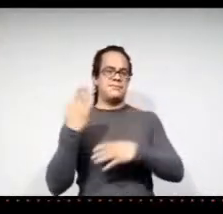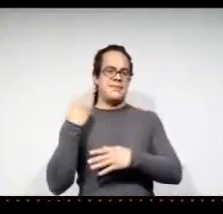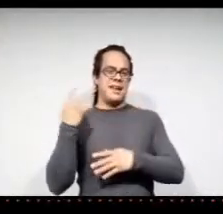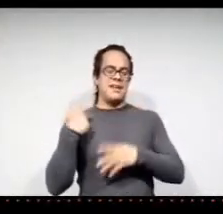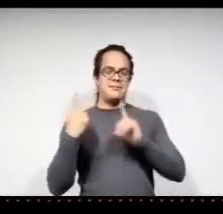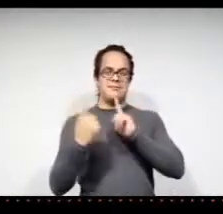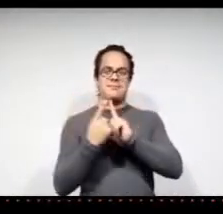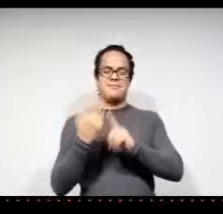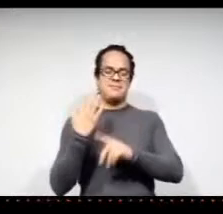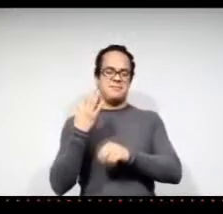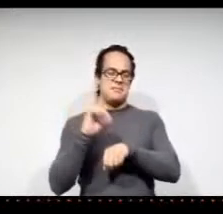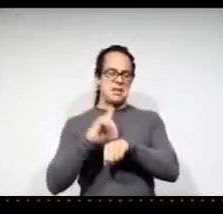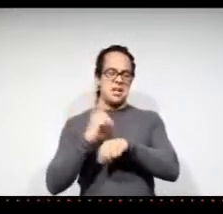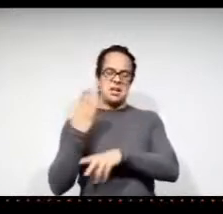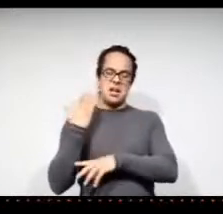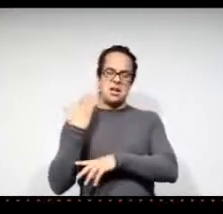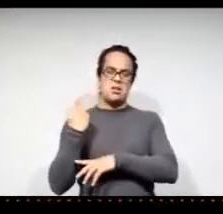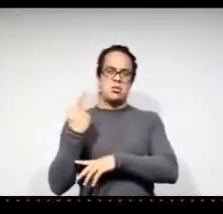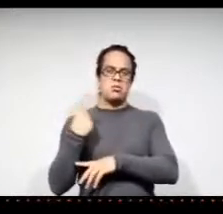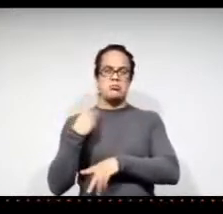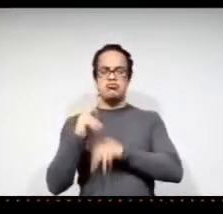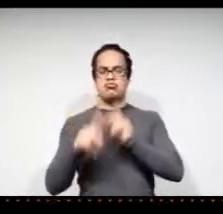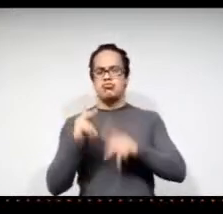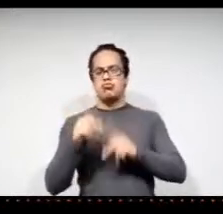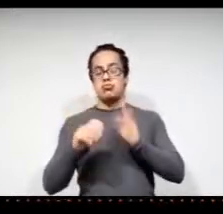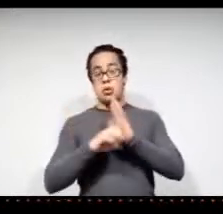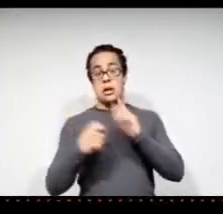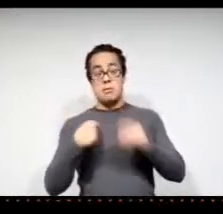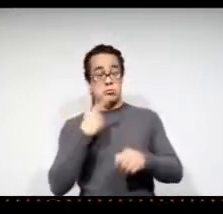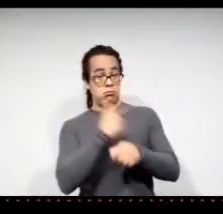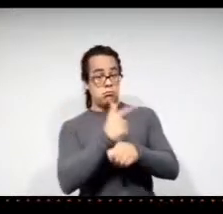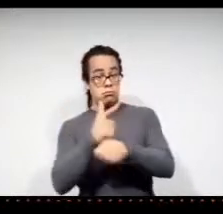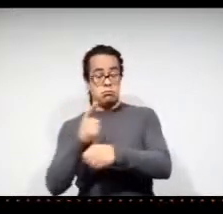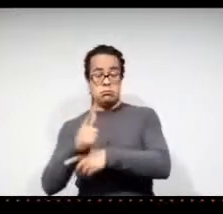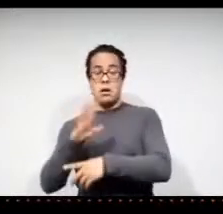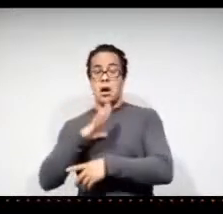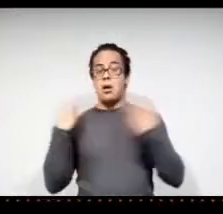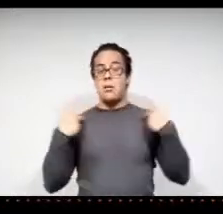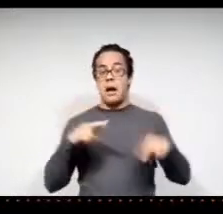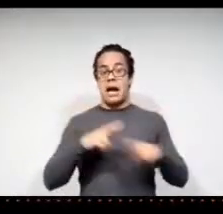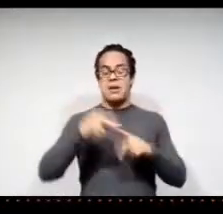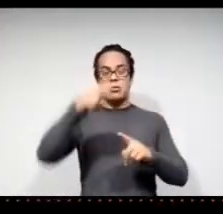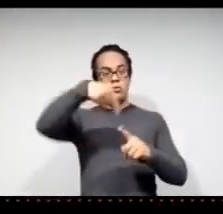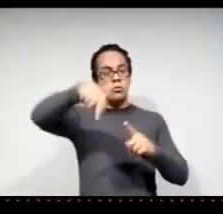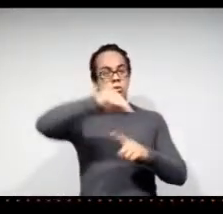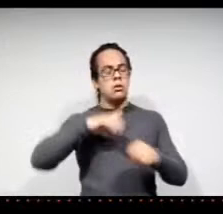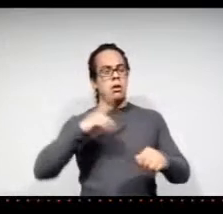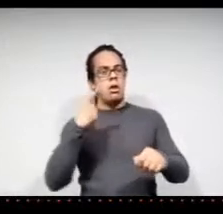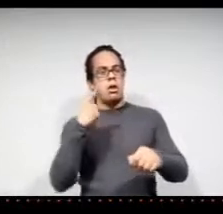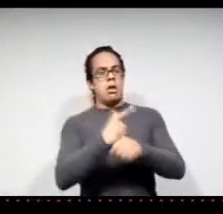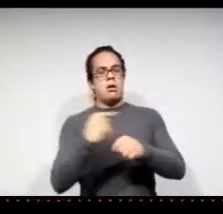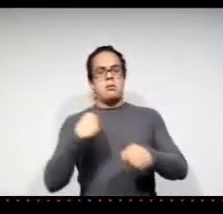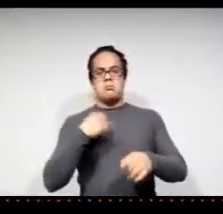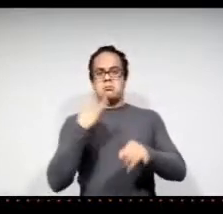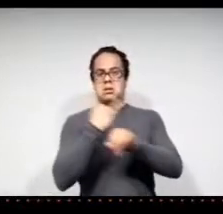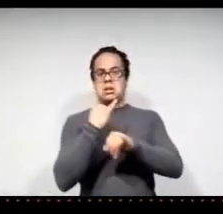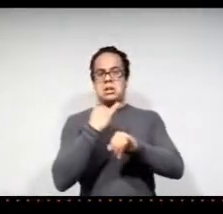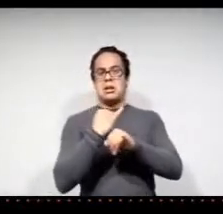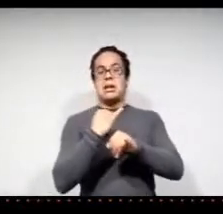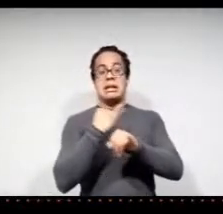hace unos días y le decía, tengo docentes que se dieron cuenta que en su casa tenían peor conectividad que en la